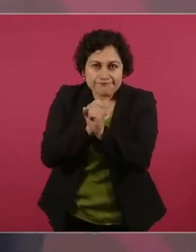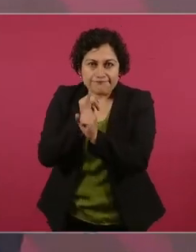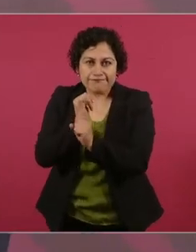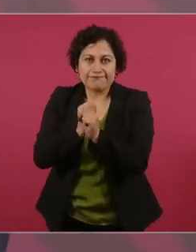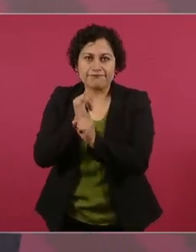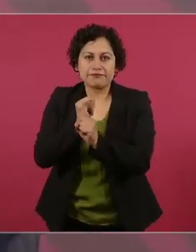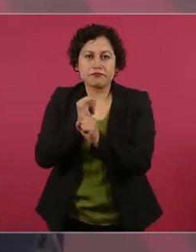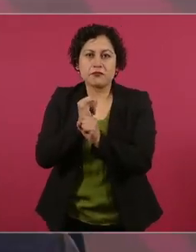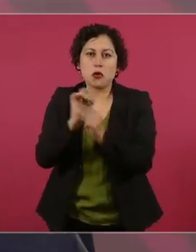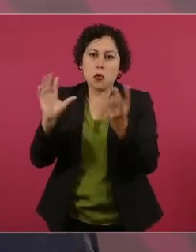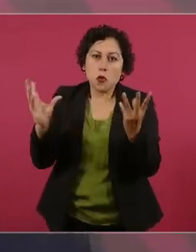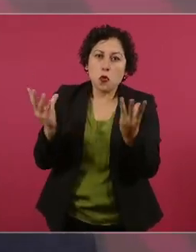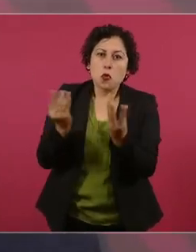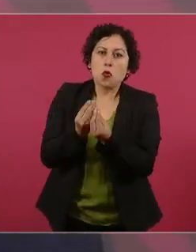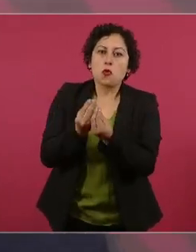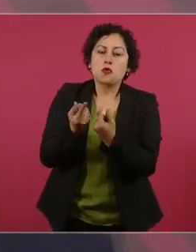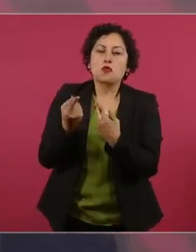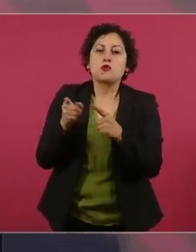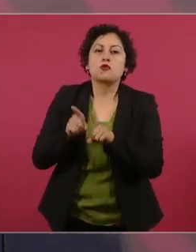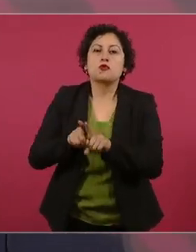junto con Salinas, en